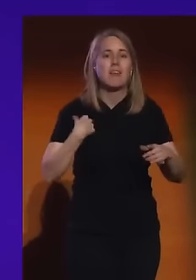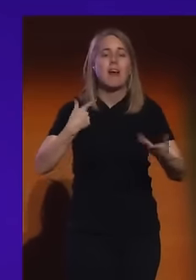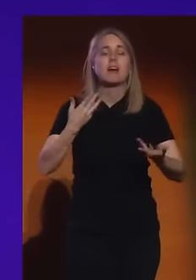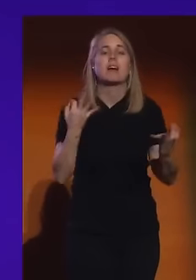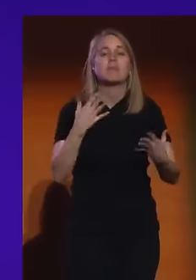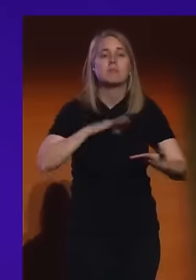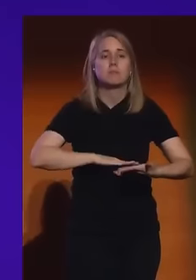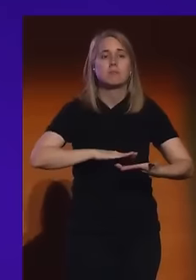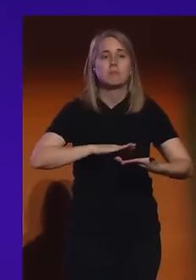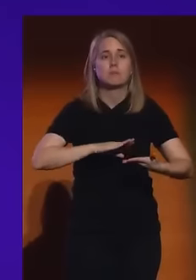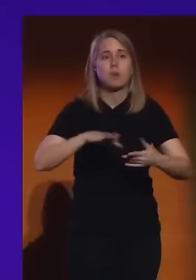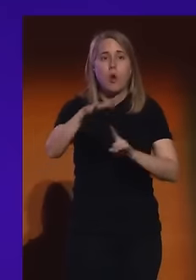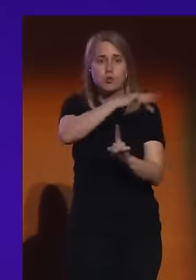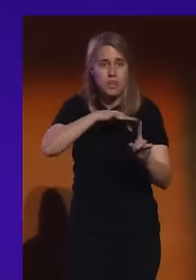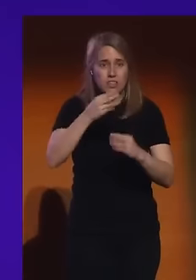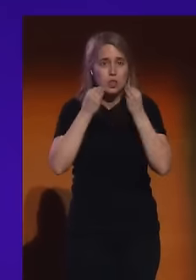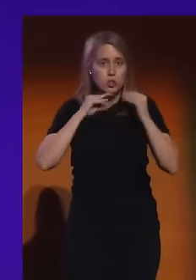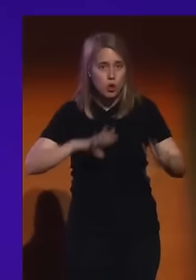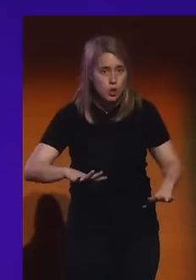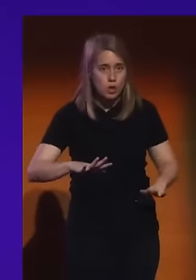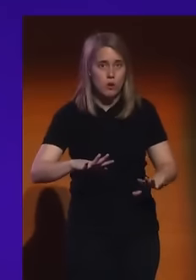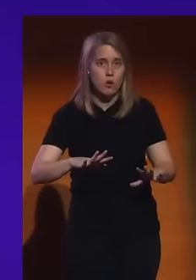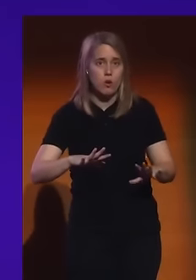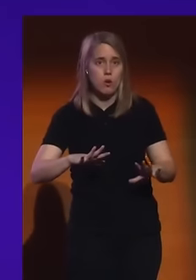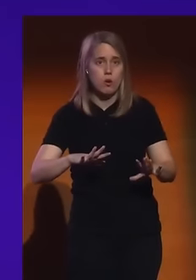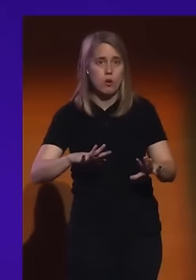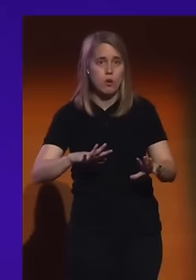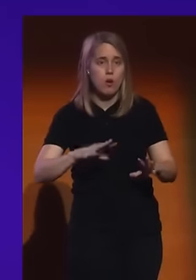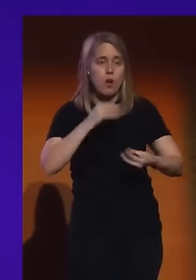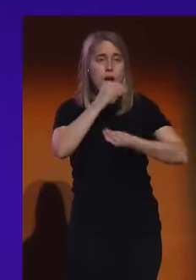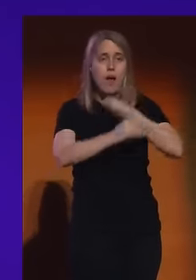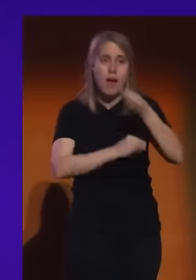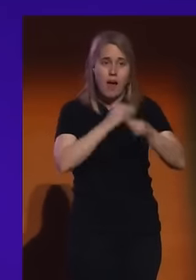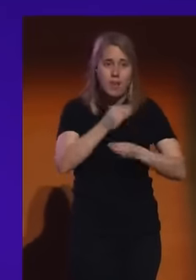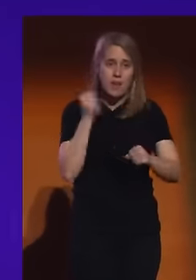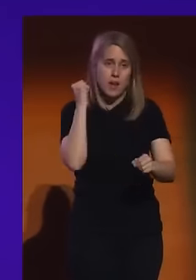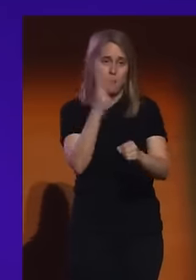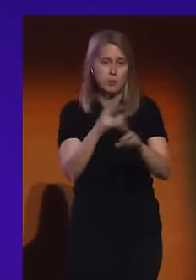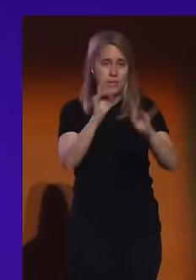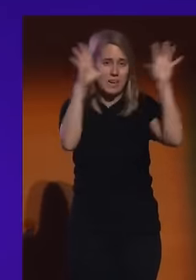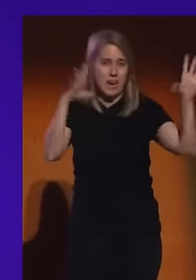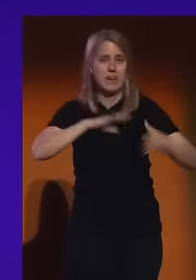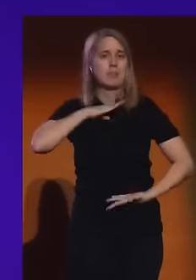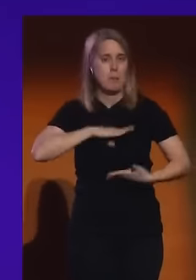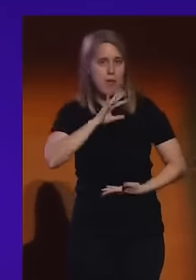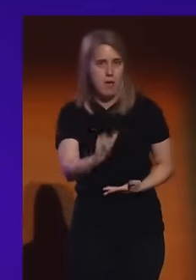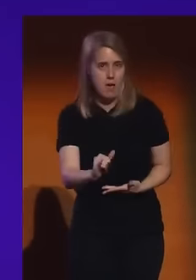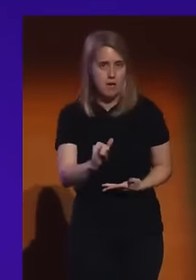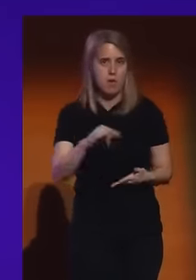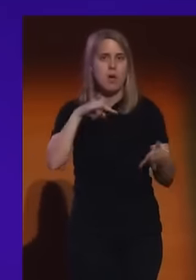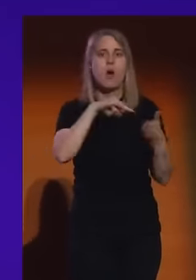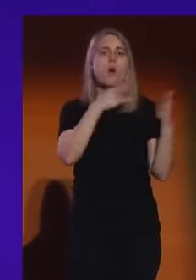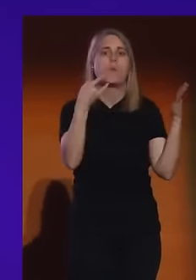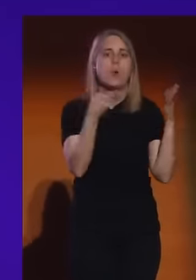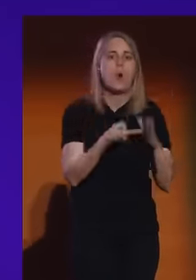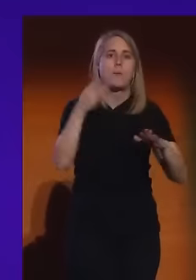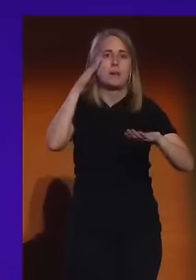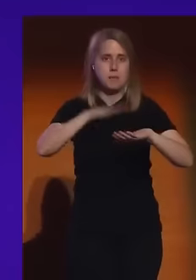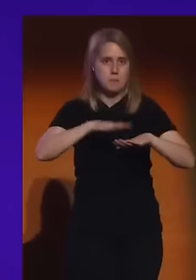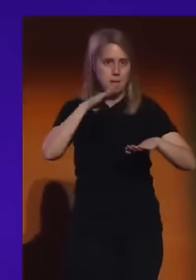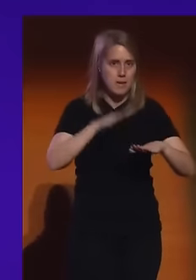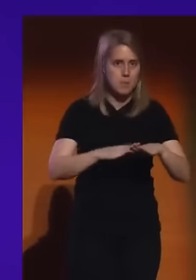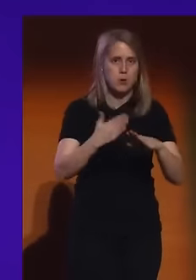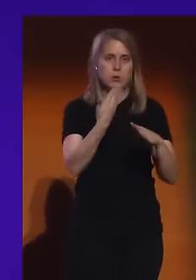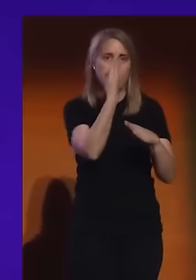capaz en este contexto histórico de hacer apuestas claras por programas de mínimos